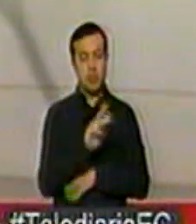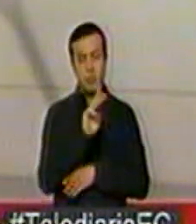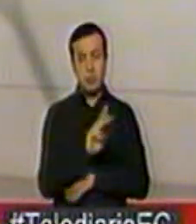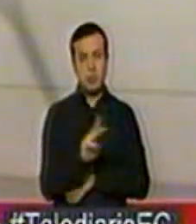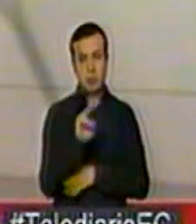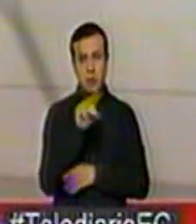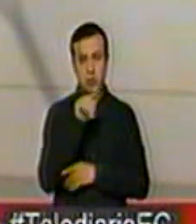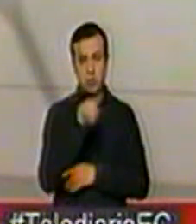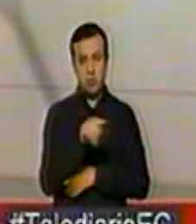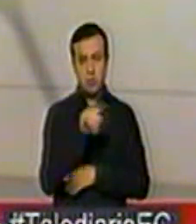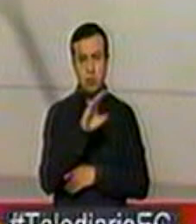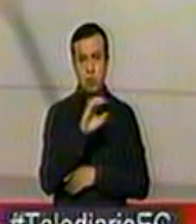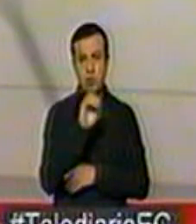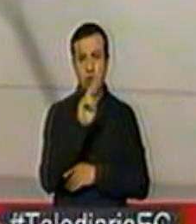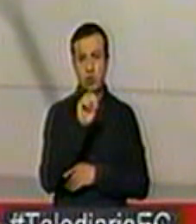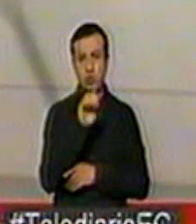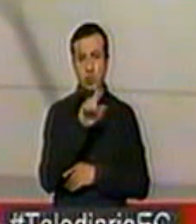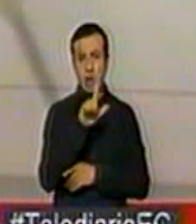es